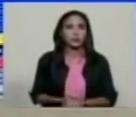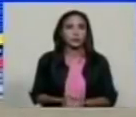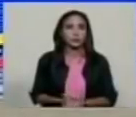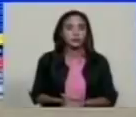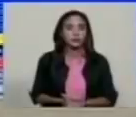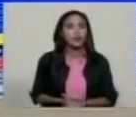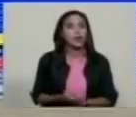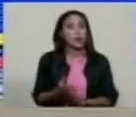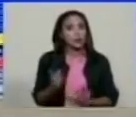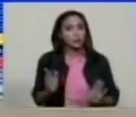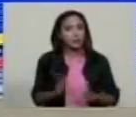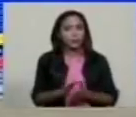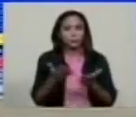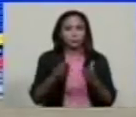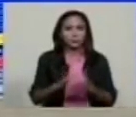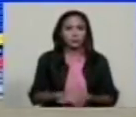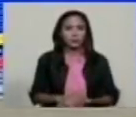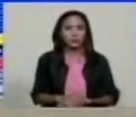Quizás.